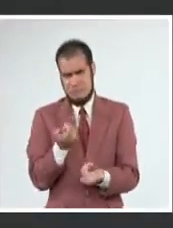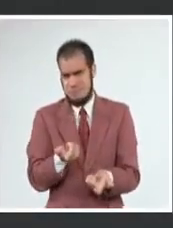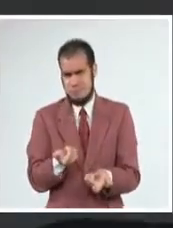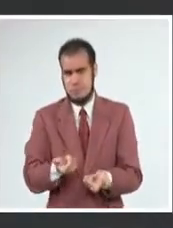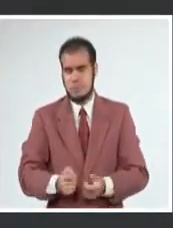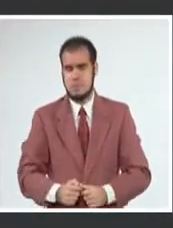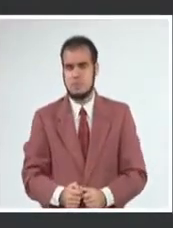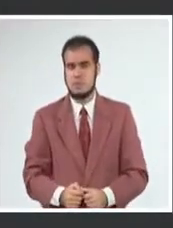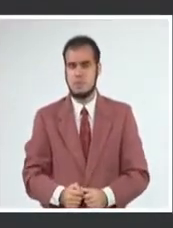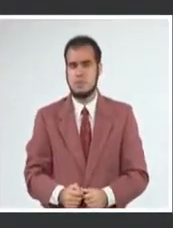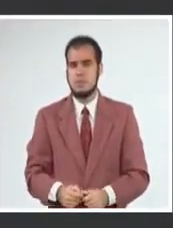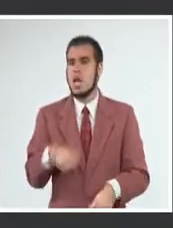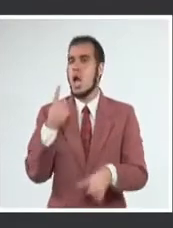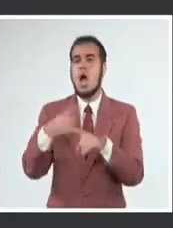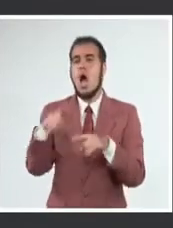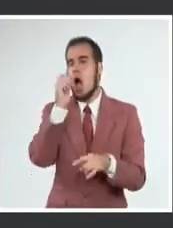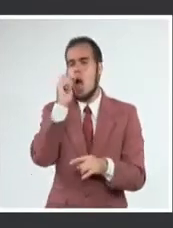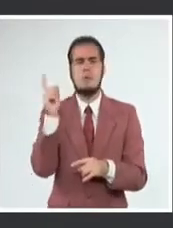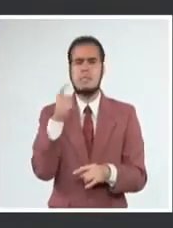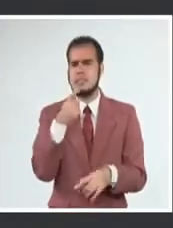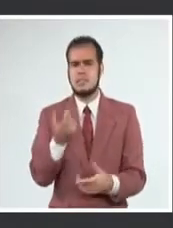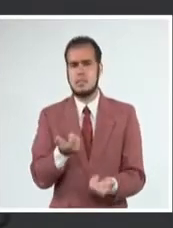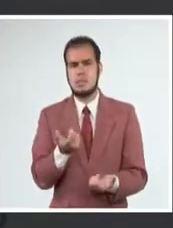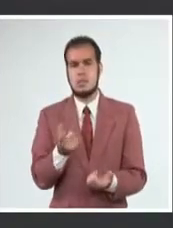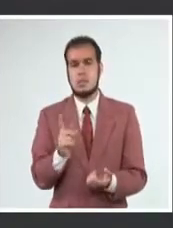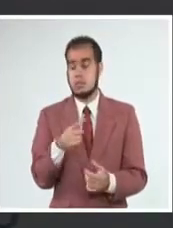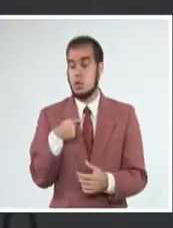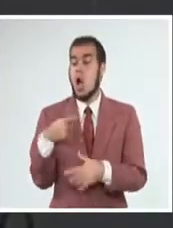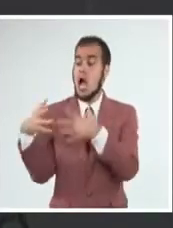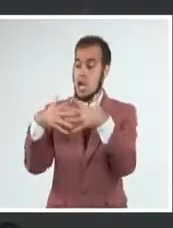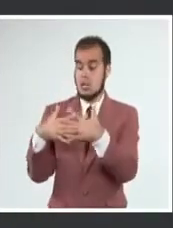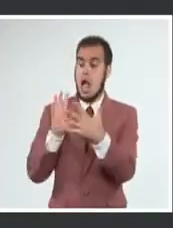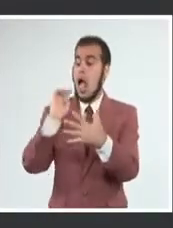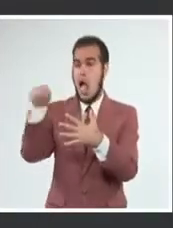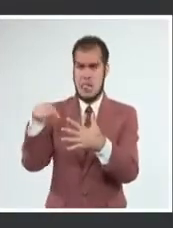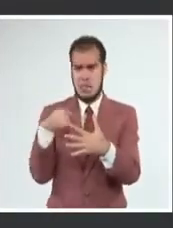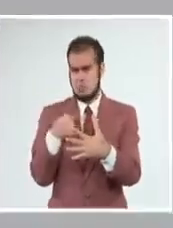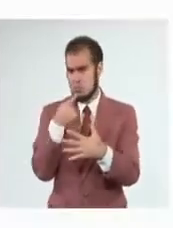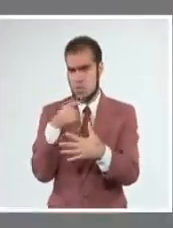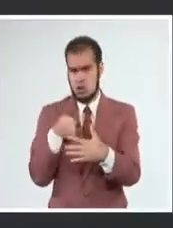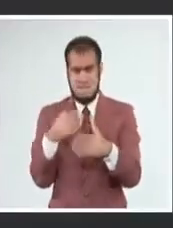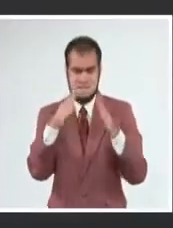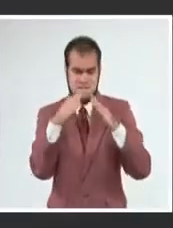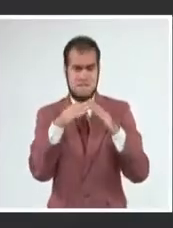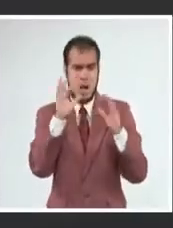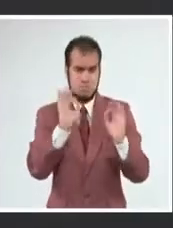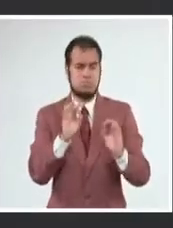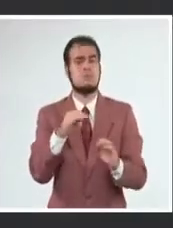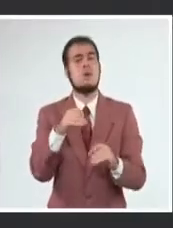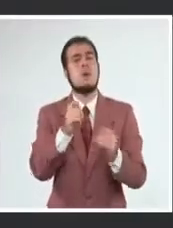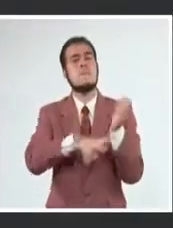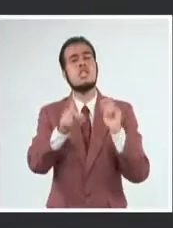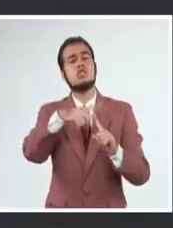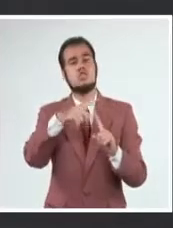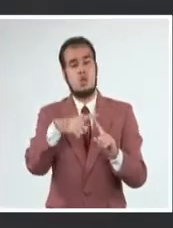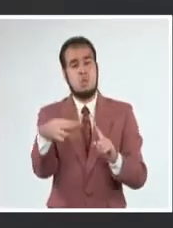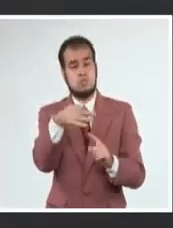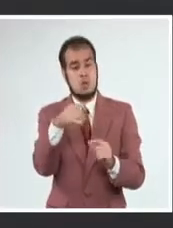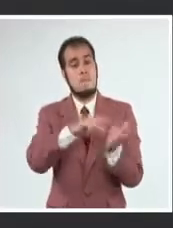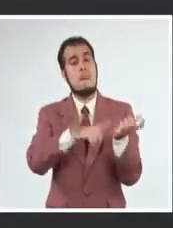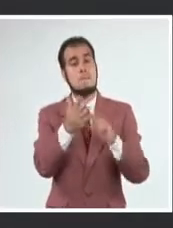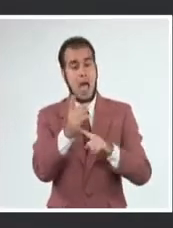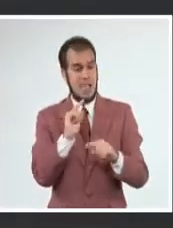Ricardo Rodríguez. Estoy en Estados Unidos, pero soy de Puerto Padre. Reúnanse en su casa,